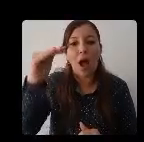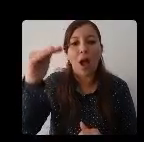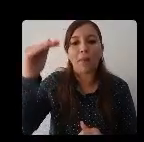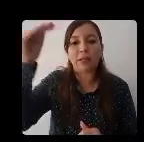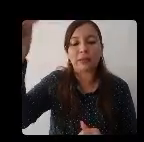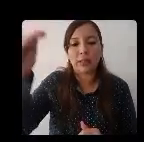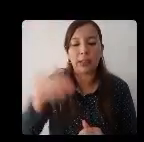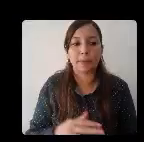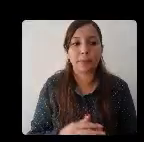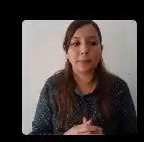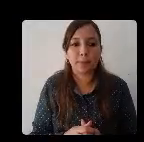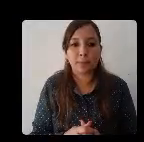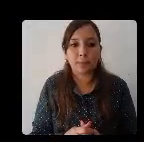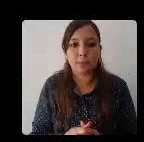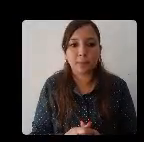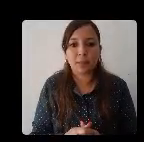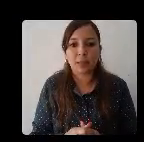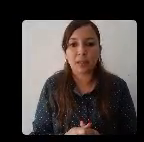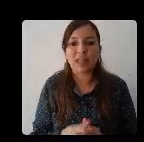de la actividad turística, ¿no?